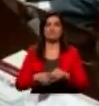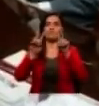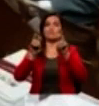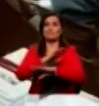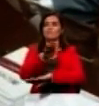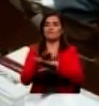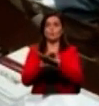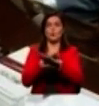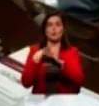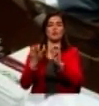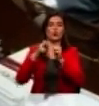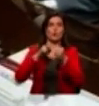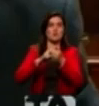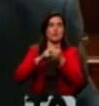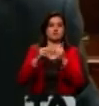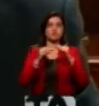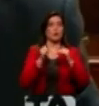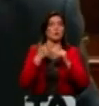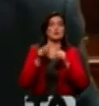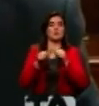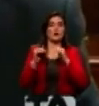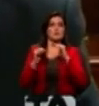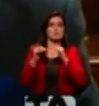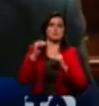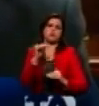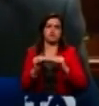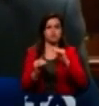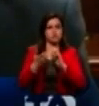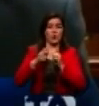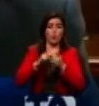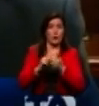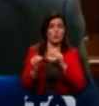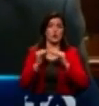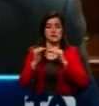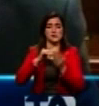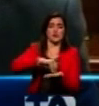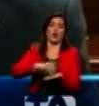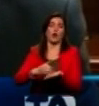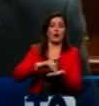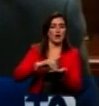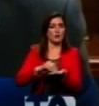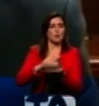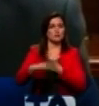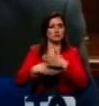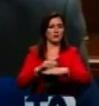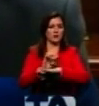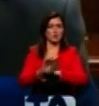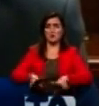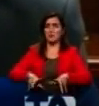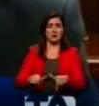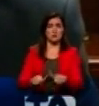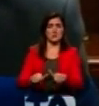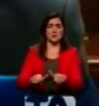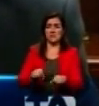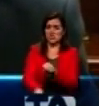que involucra la estabilidad del país. El manifiesto es un manifiesto firme que le hace ver al pueblo que la corrupción es una